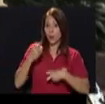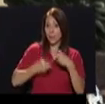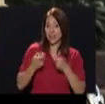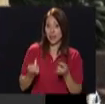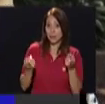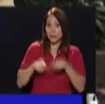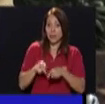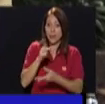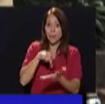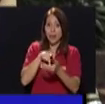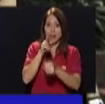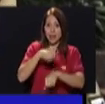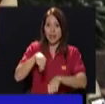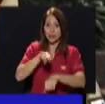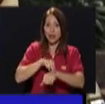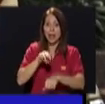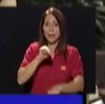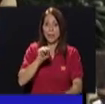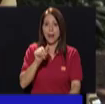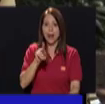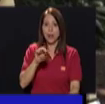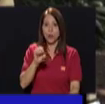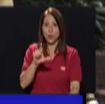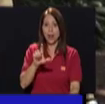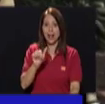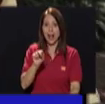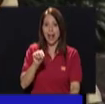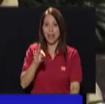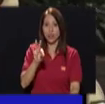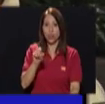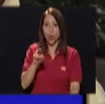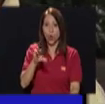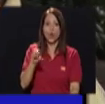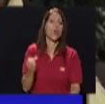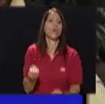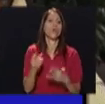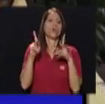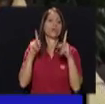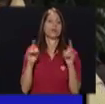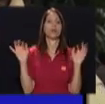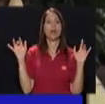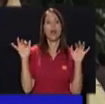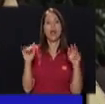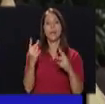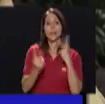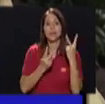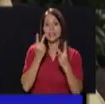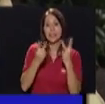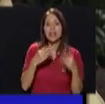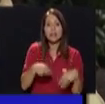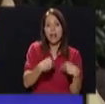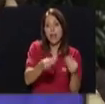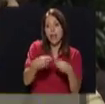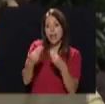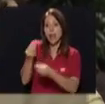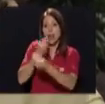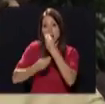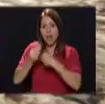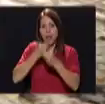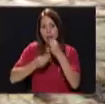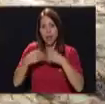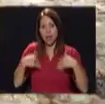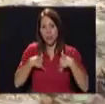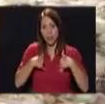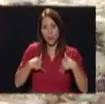Bueno, la principal problemática que presenta el Parque Nacional Manuel Antonio es debido a la alta visitación y a la